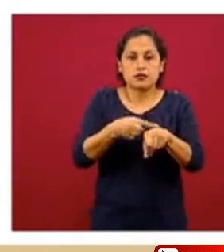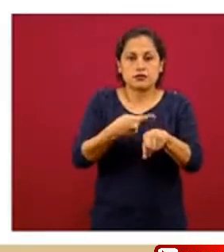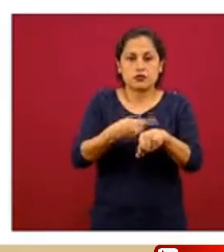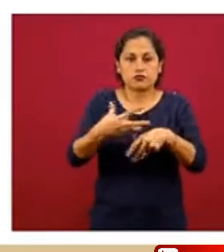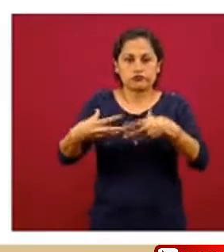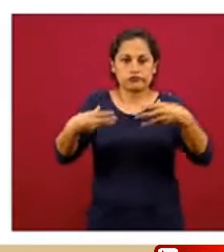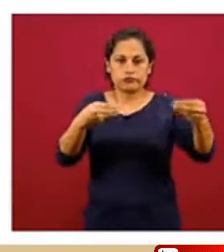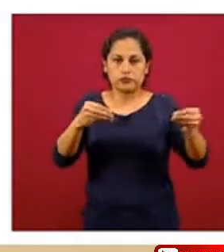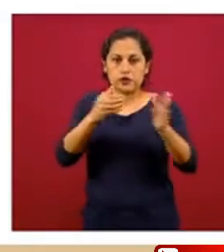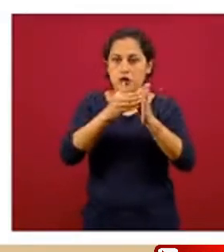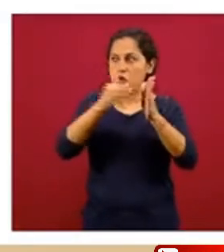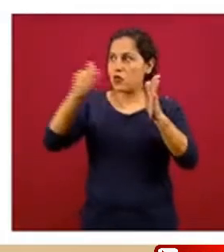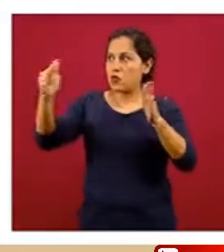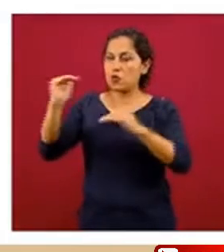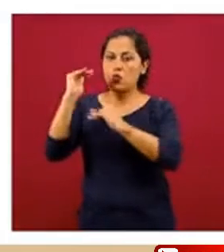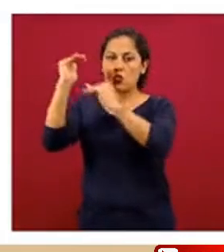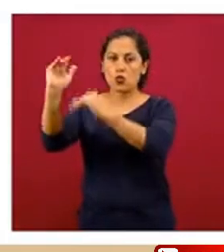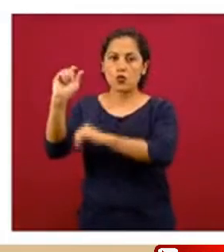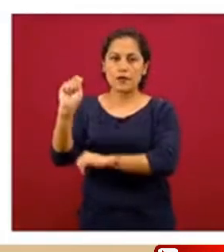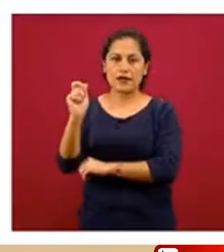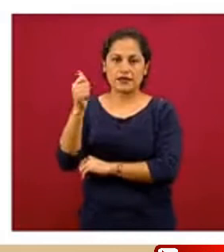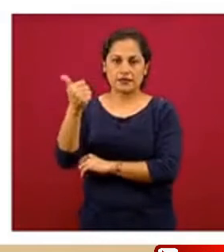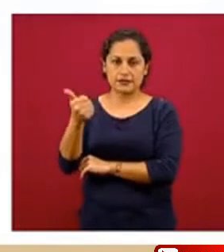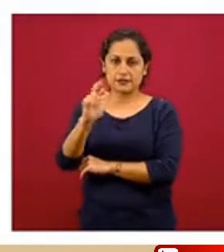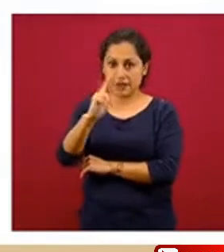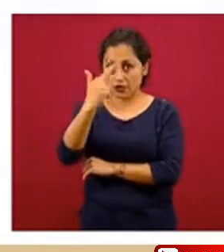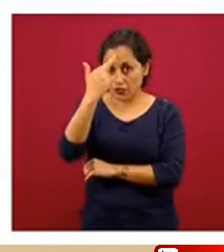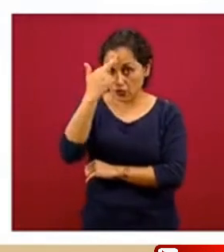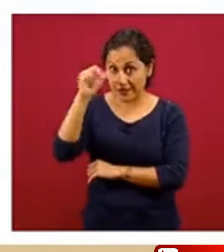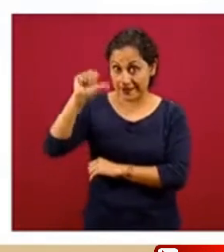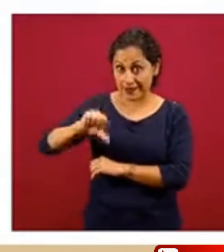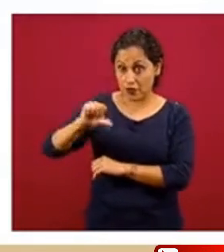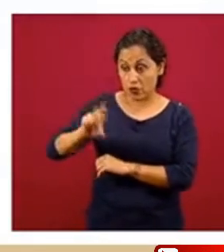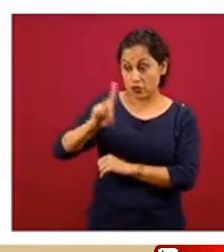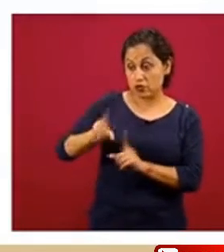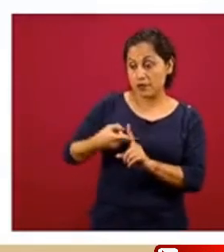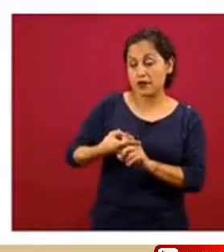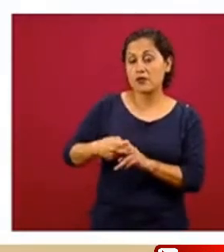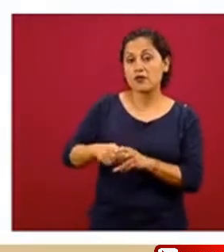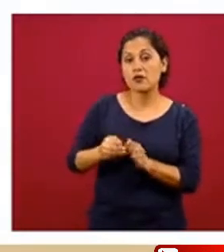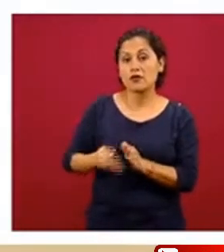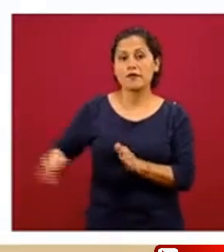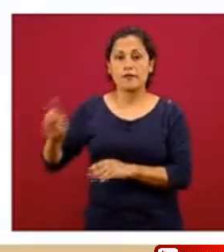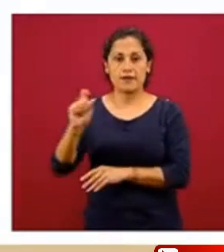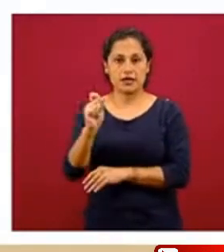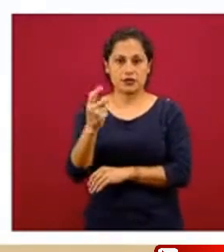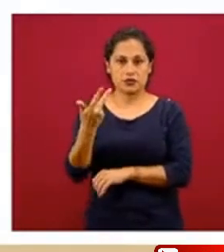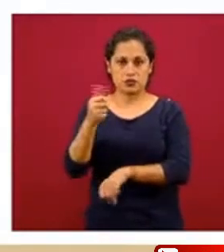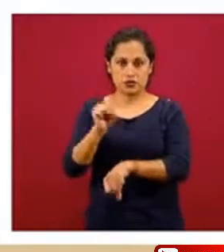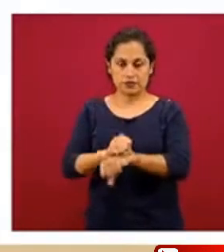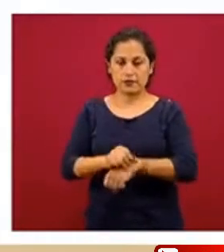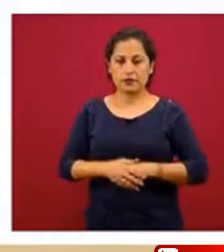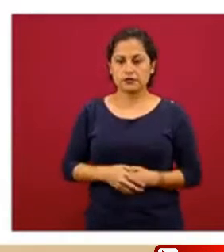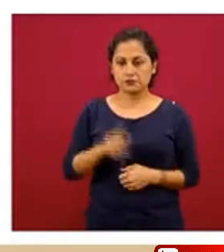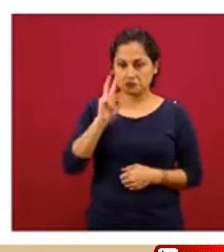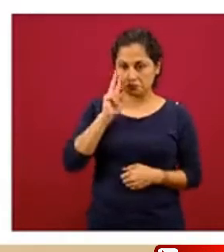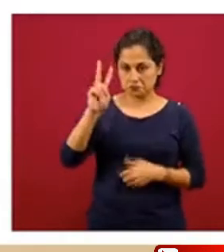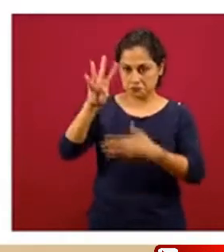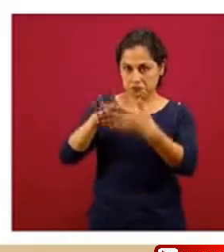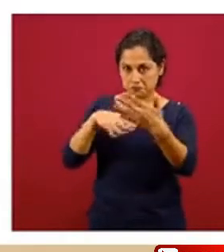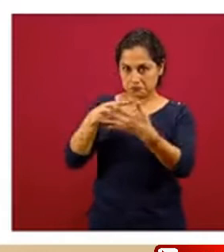semana 26. Recordar que hoy, domingo 5 de julio, empezamos la semana 28. Y lo que vemos en cada carril